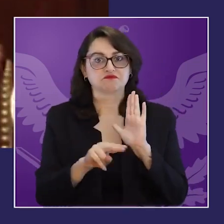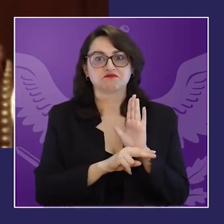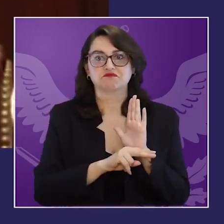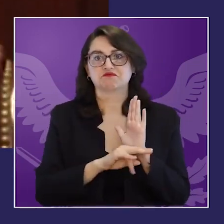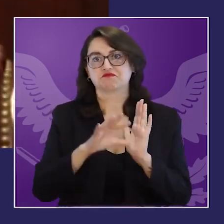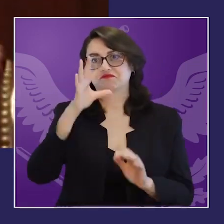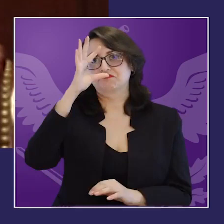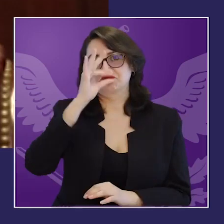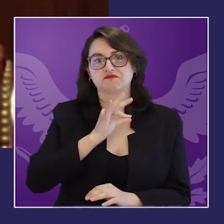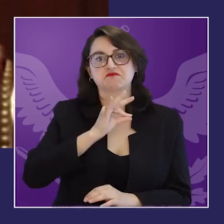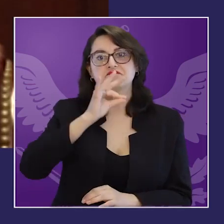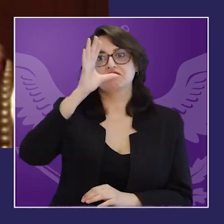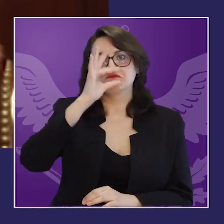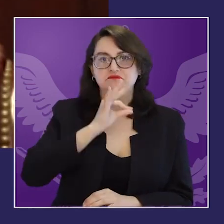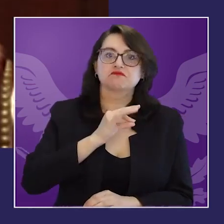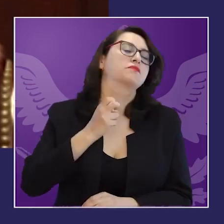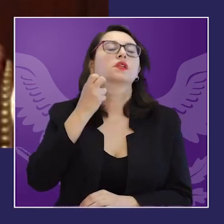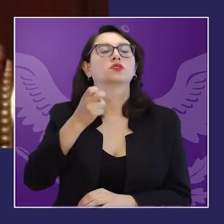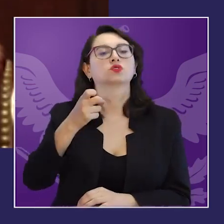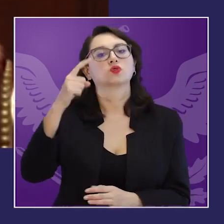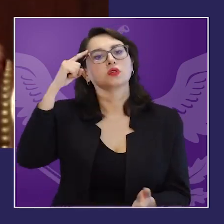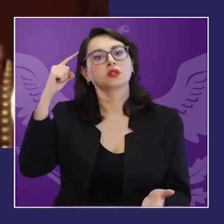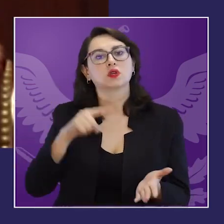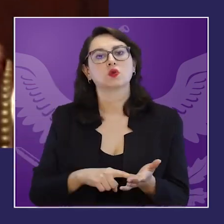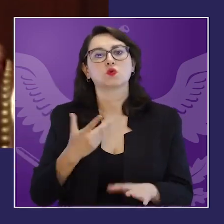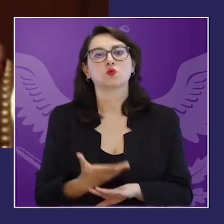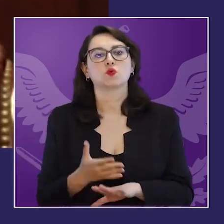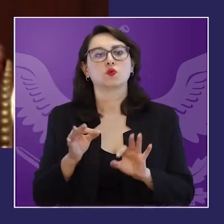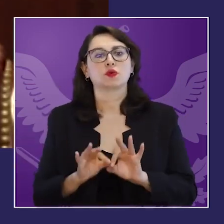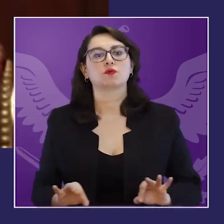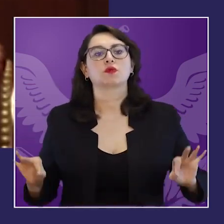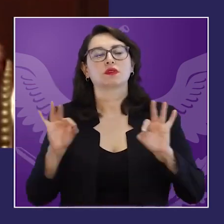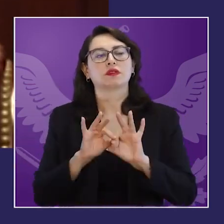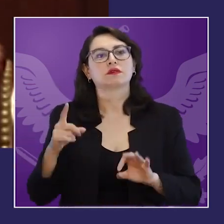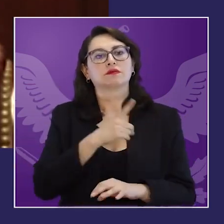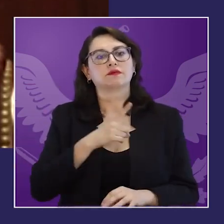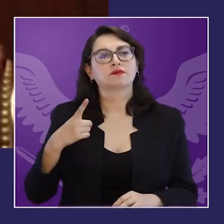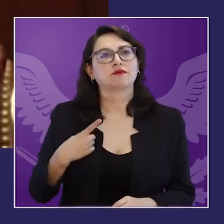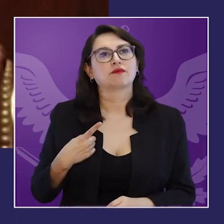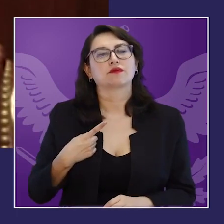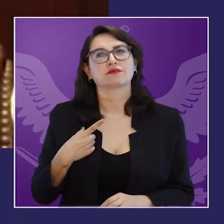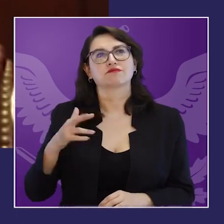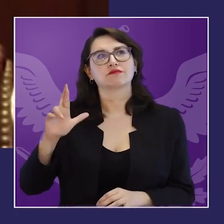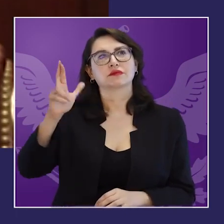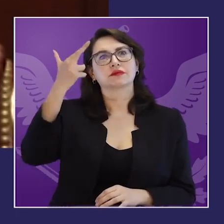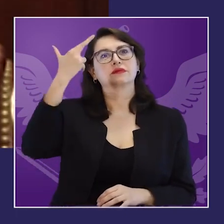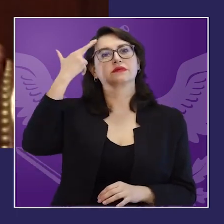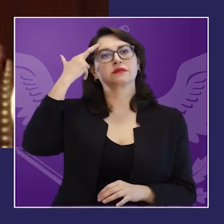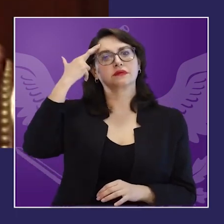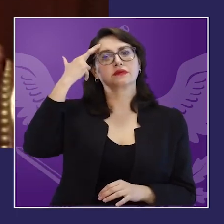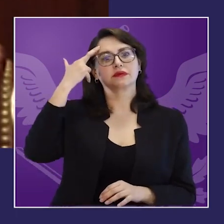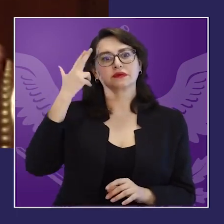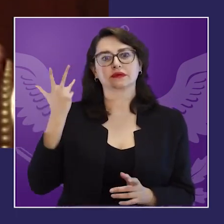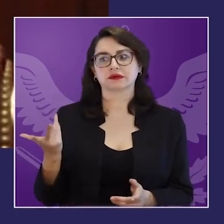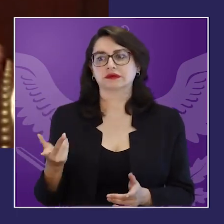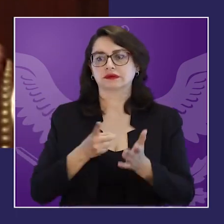demás, y cómo eso provocó la muerte. La norma no tiene absolutamente nada, ¿sí? Entonces creo que ahí también es muy importante